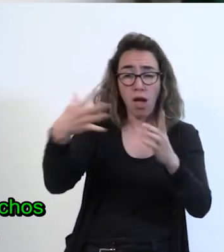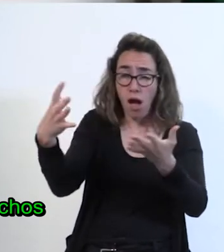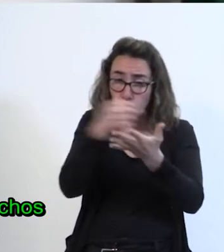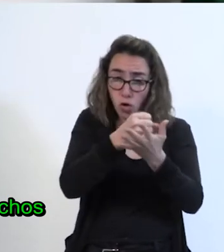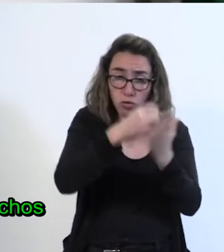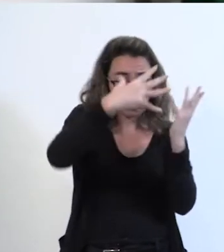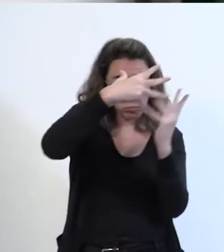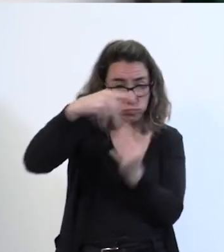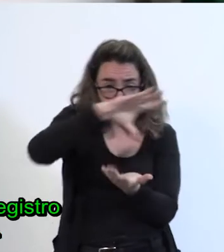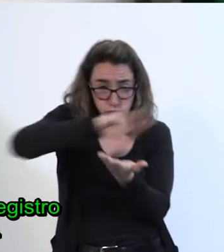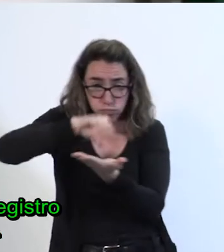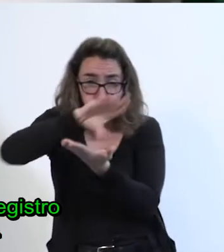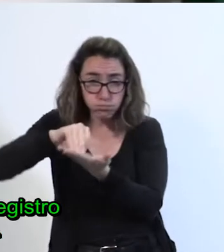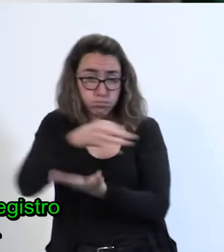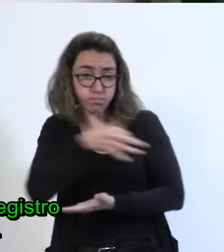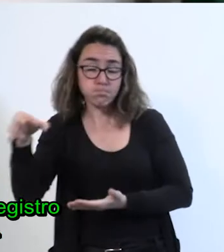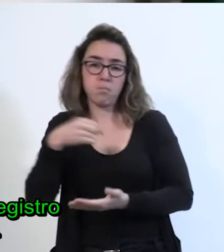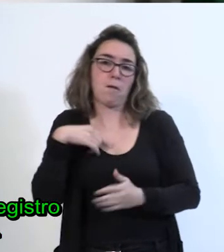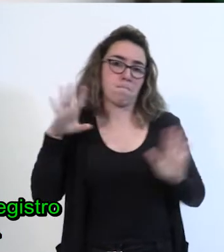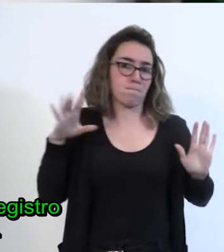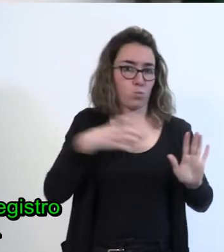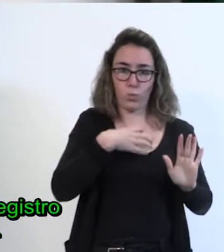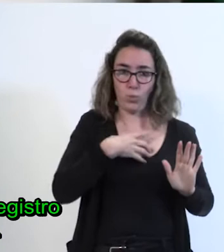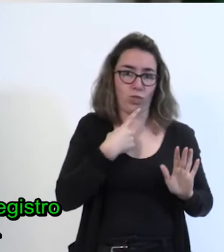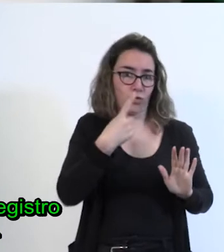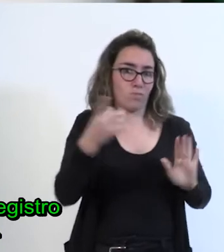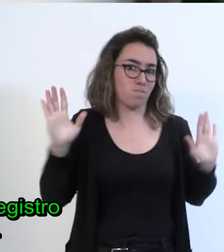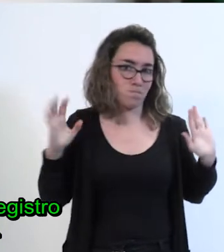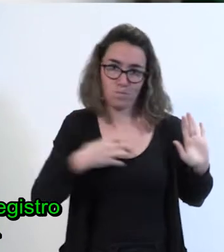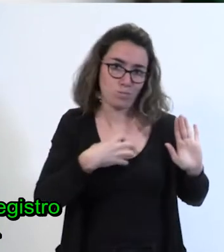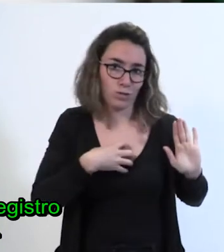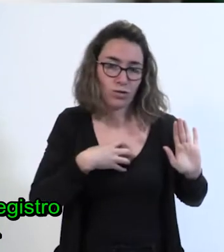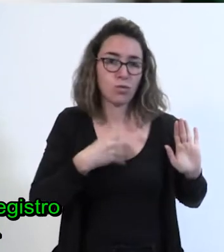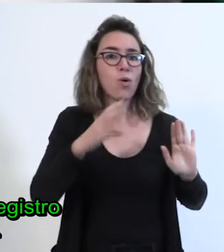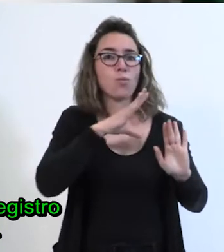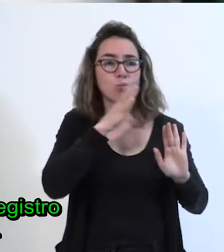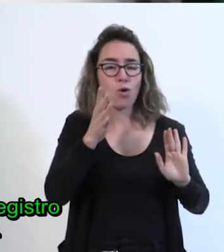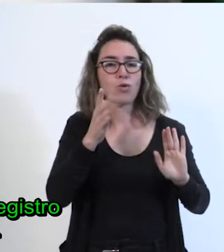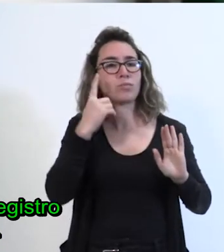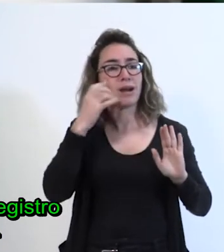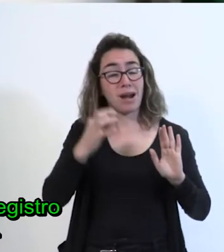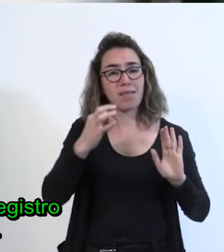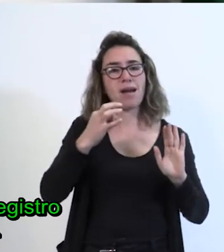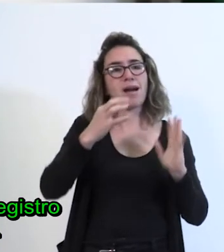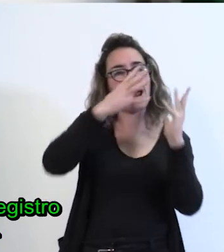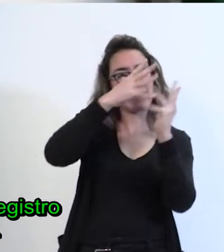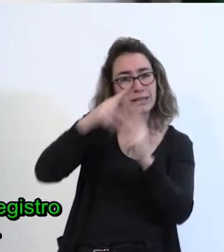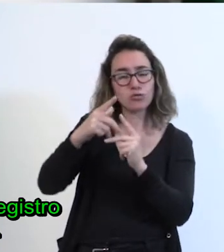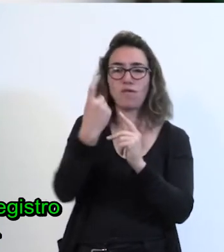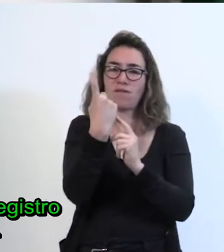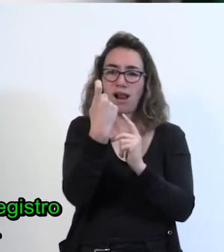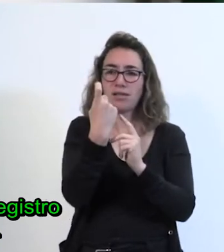violencia contra las mujeres, porque sabemos que hay mucho subregistro por mujeres